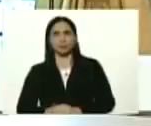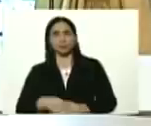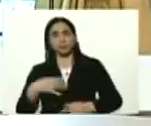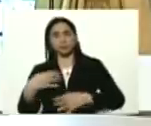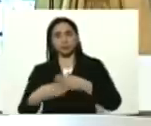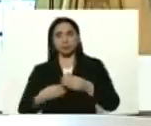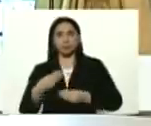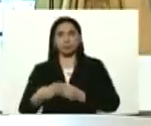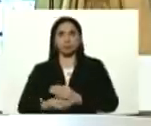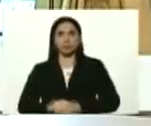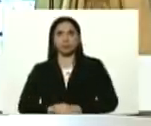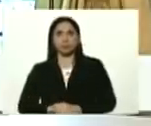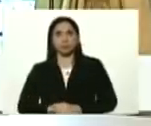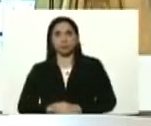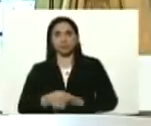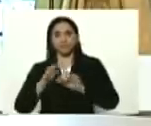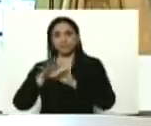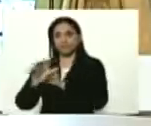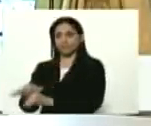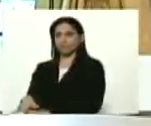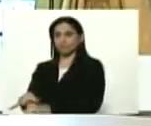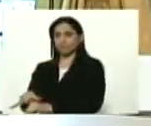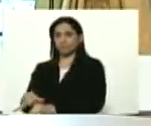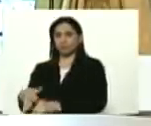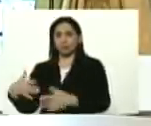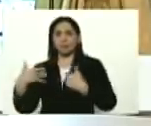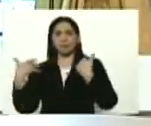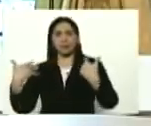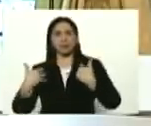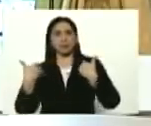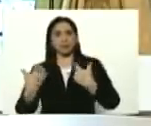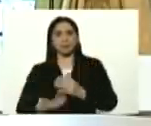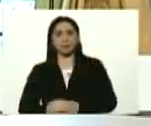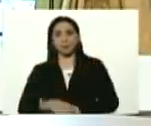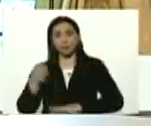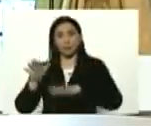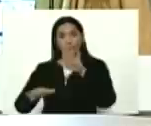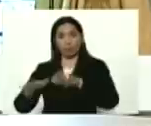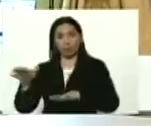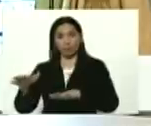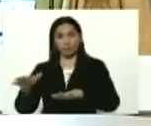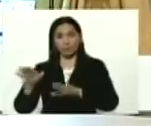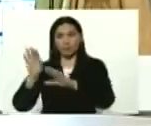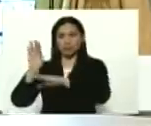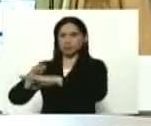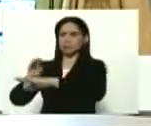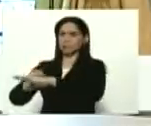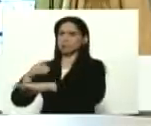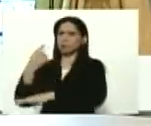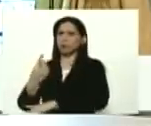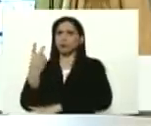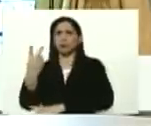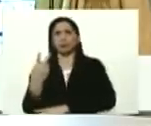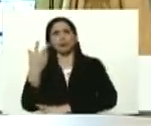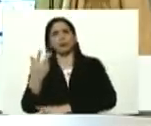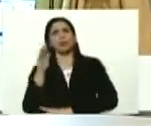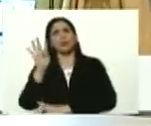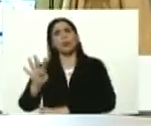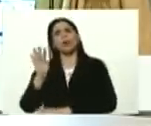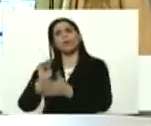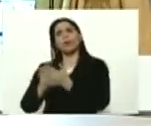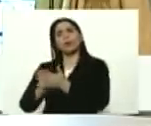hicieron subestimar la amenaza. Y a pesar de que le alertaron una, dos, tres, cuatro